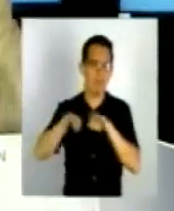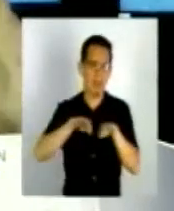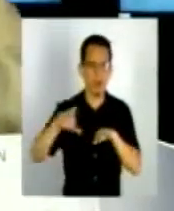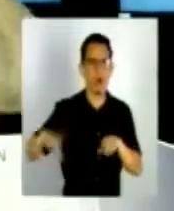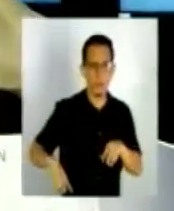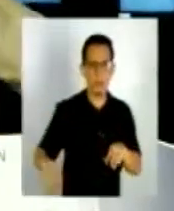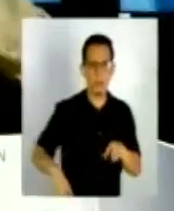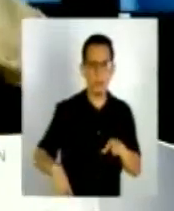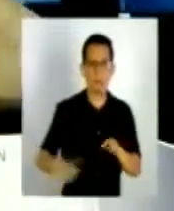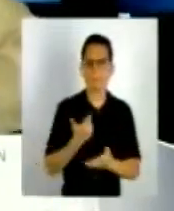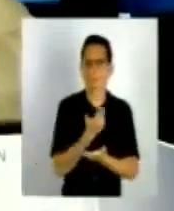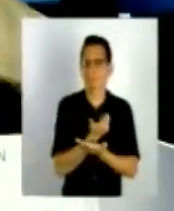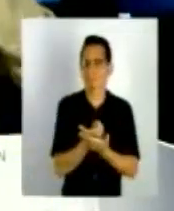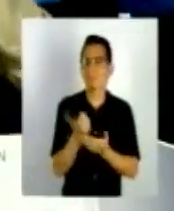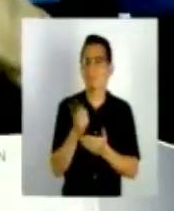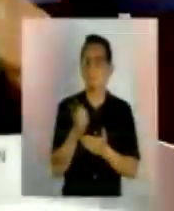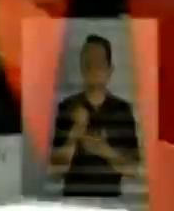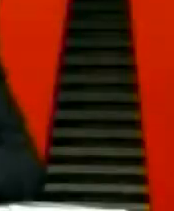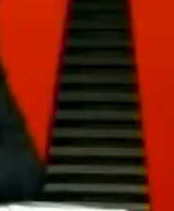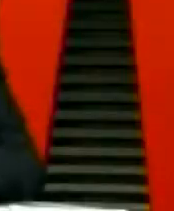funcionarios tienen.